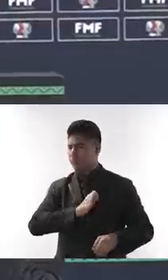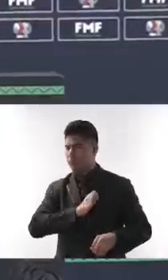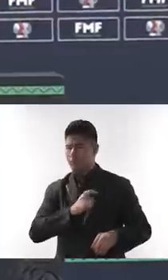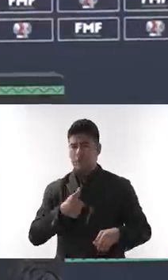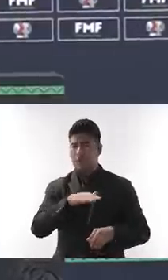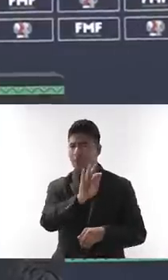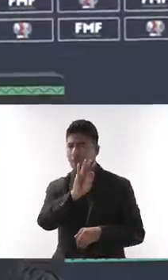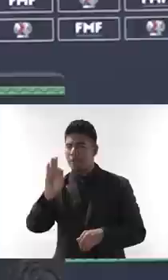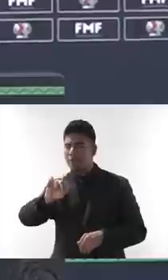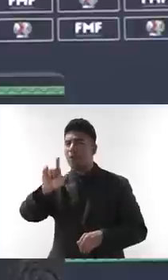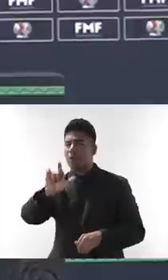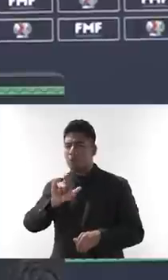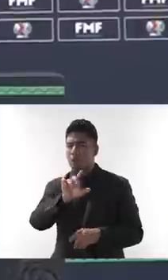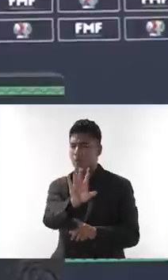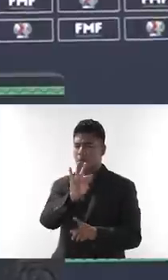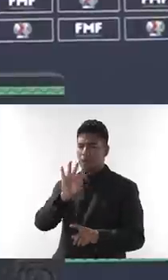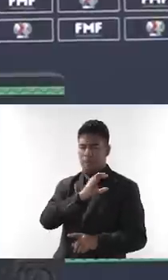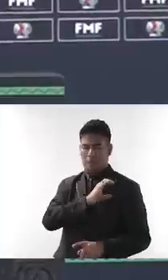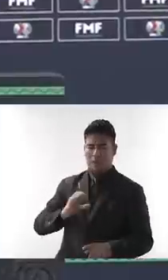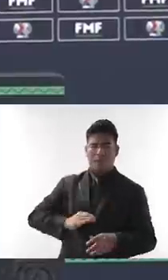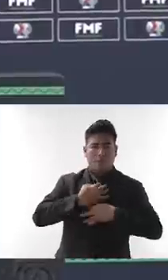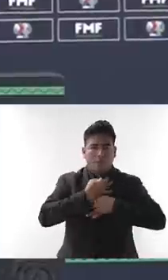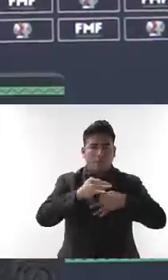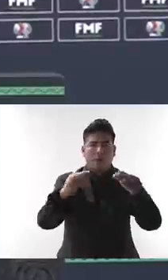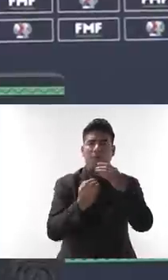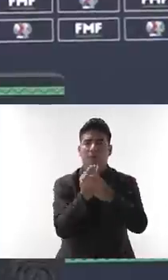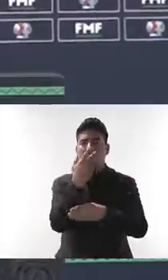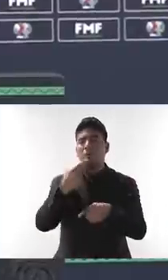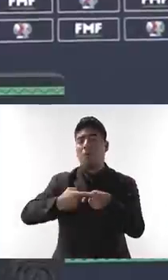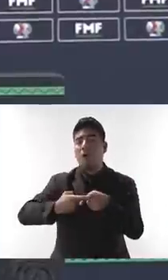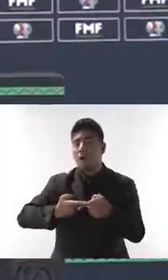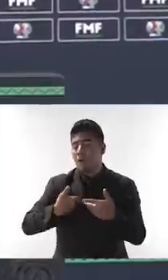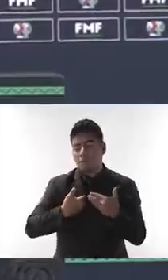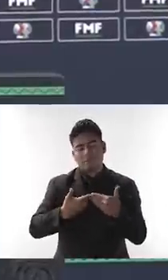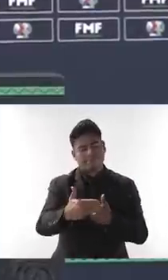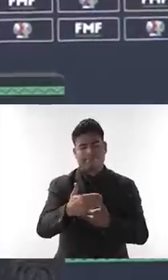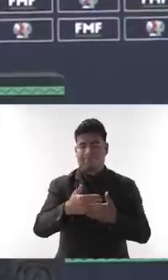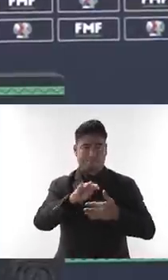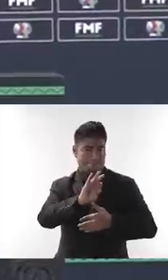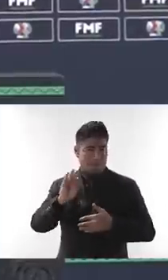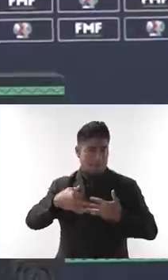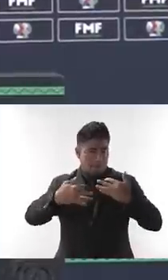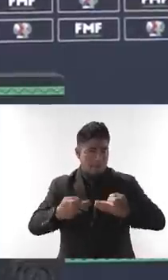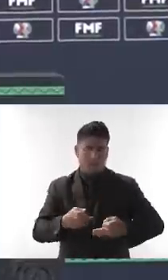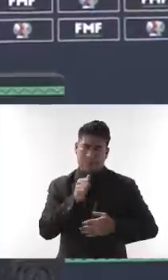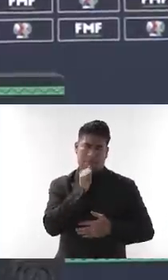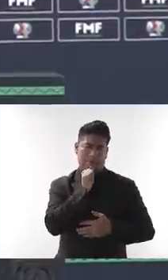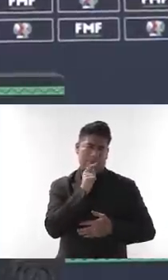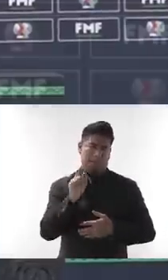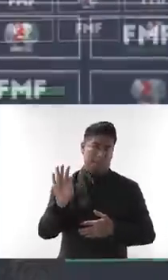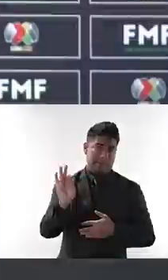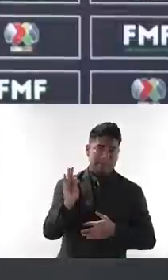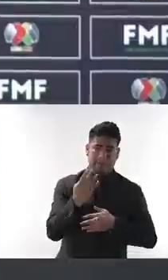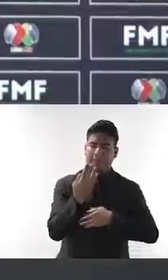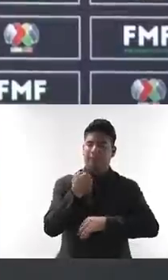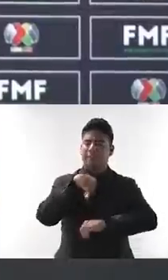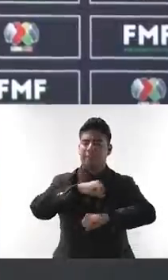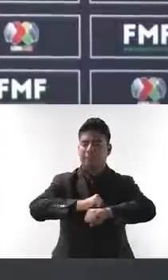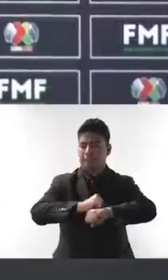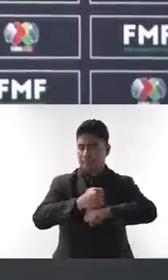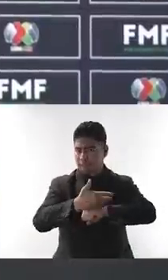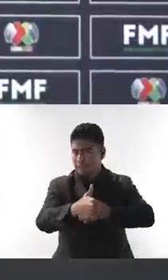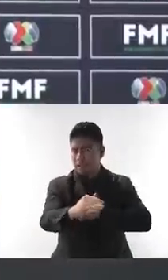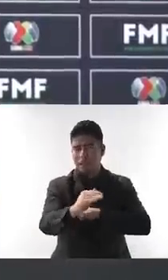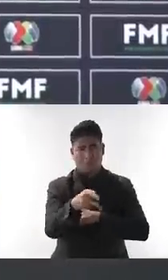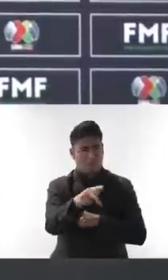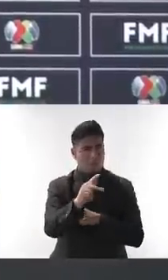Esperamos que sea pronto. Yo te diría que podríamos esperar que en algún momento de la siguiente semana, pero aquí lo que importa